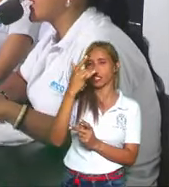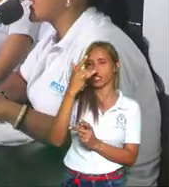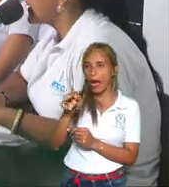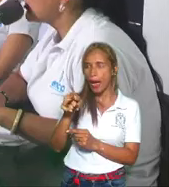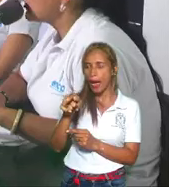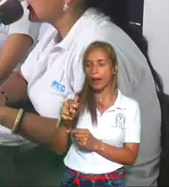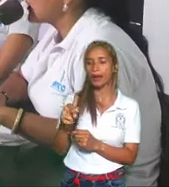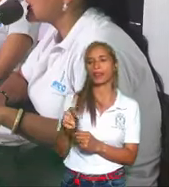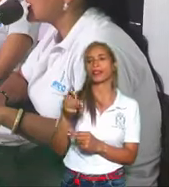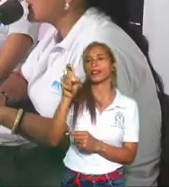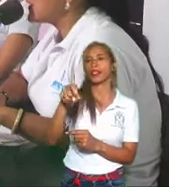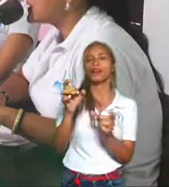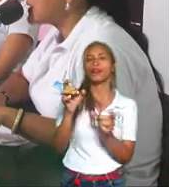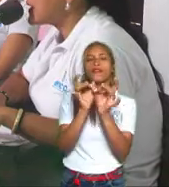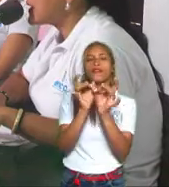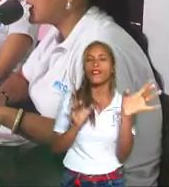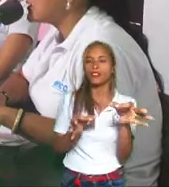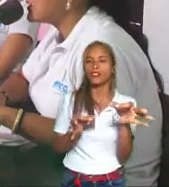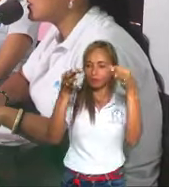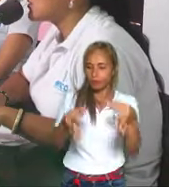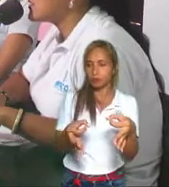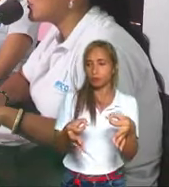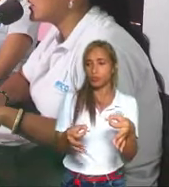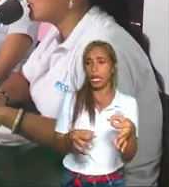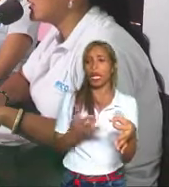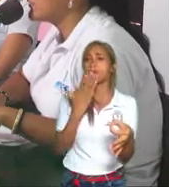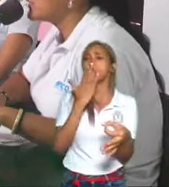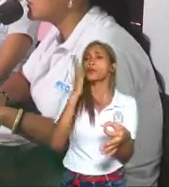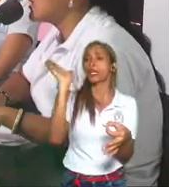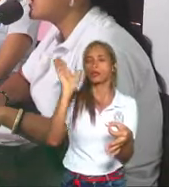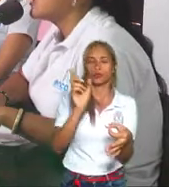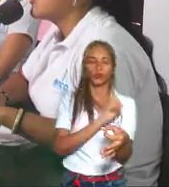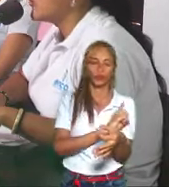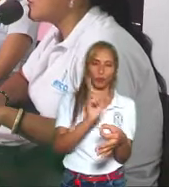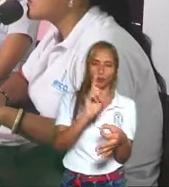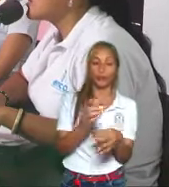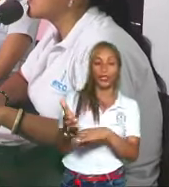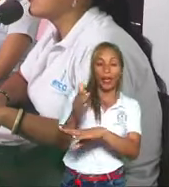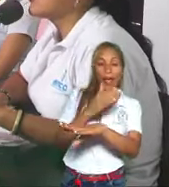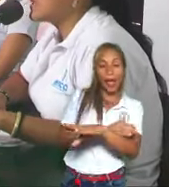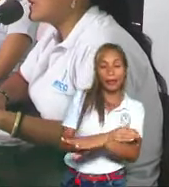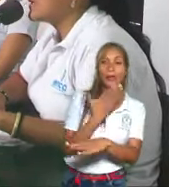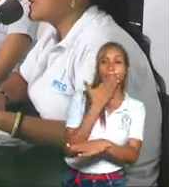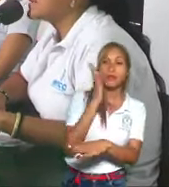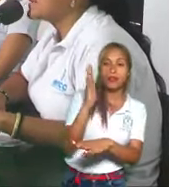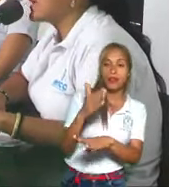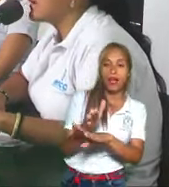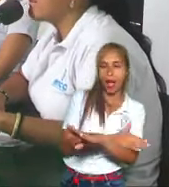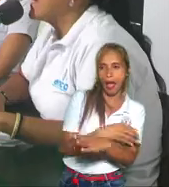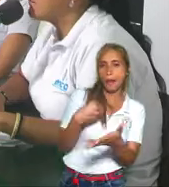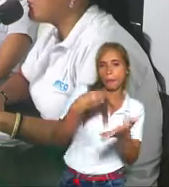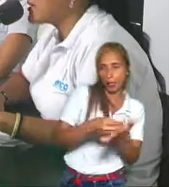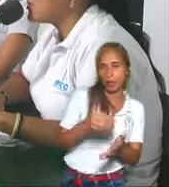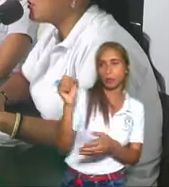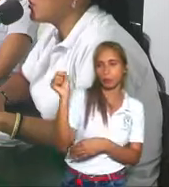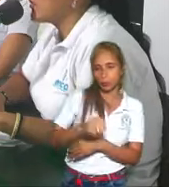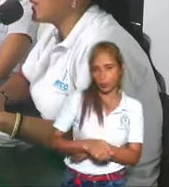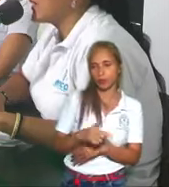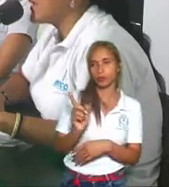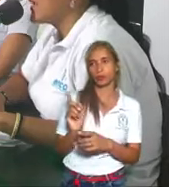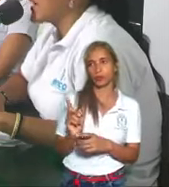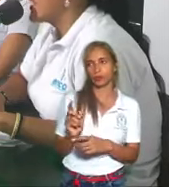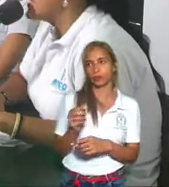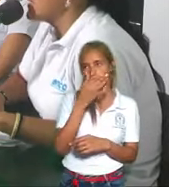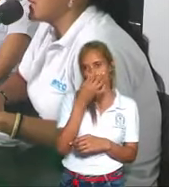esté al día, o sea, que no esté vencida. Antes de nuestro vencimiento de la factura, podemos gozar de ese beneficio de